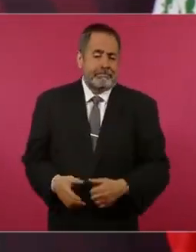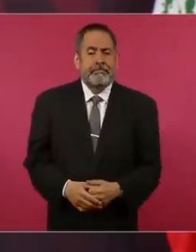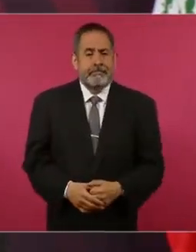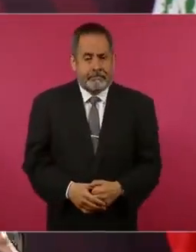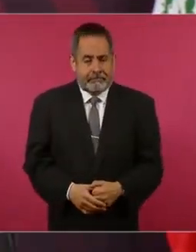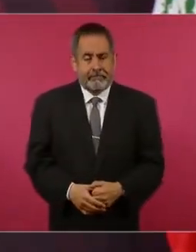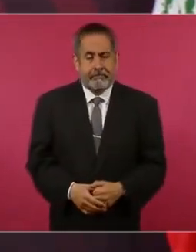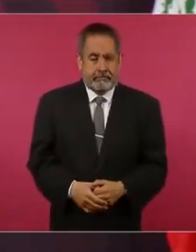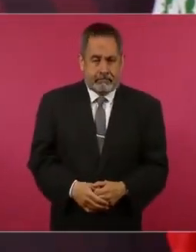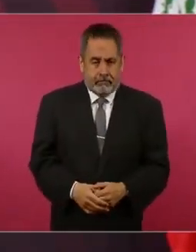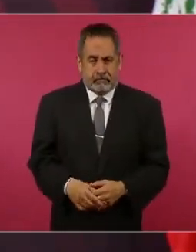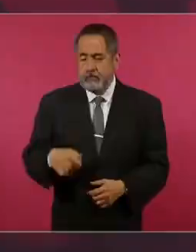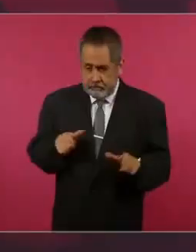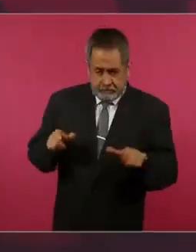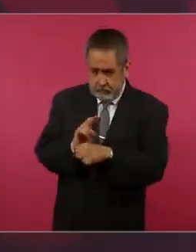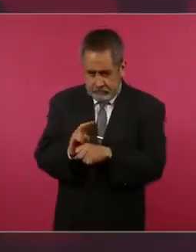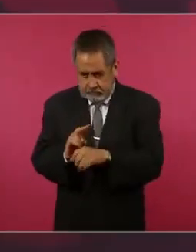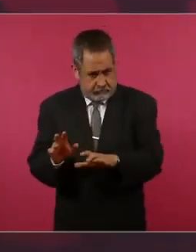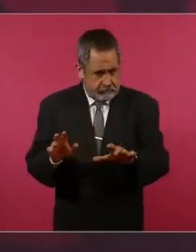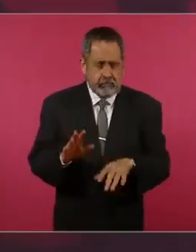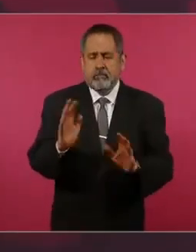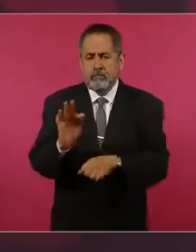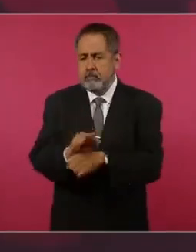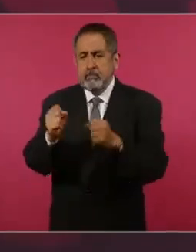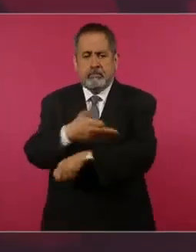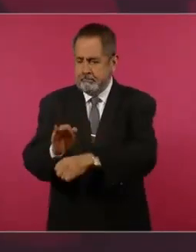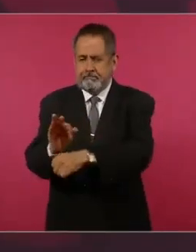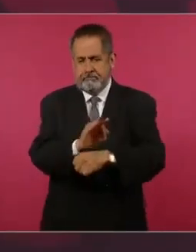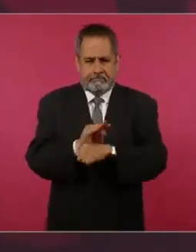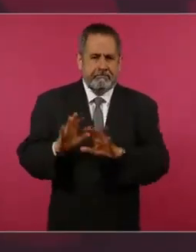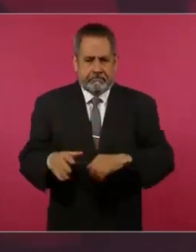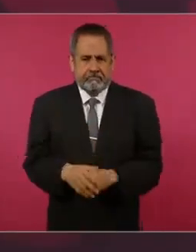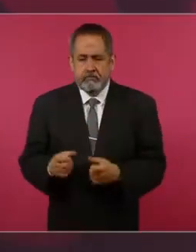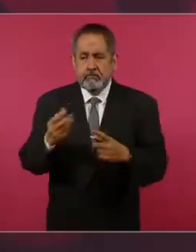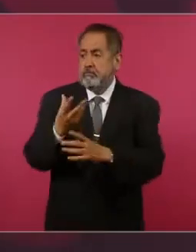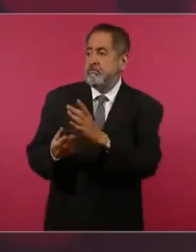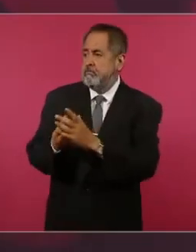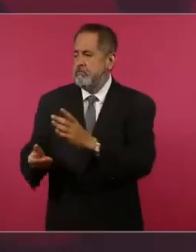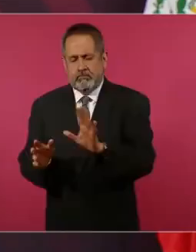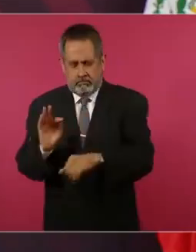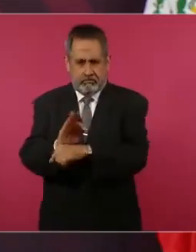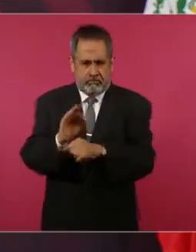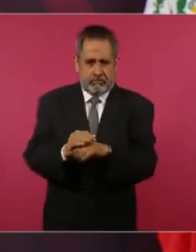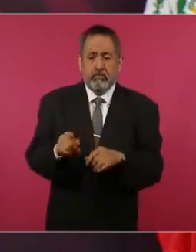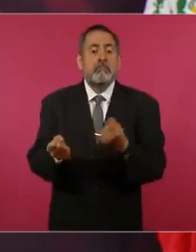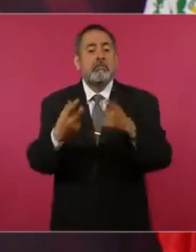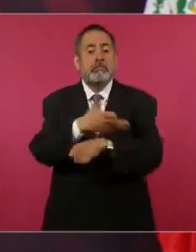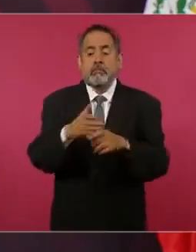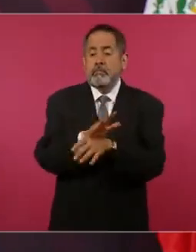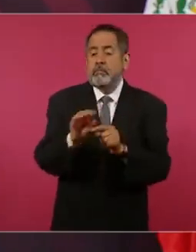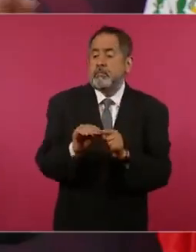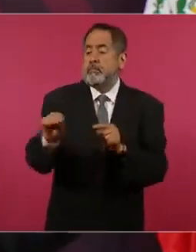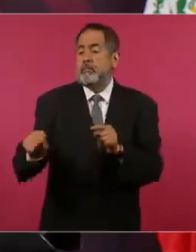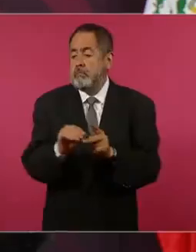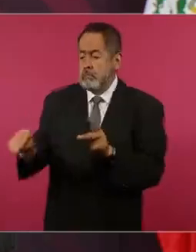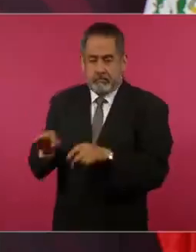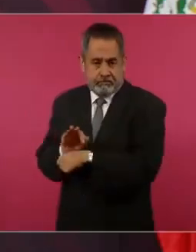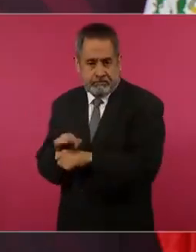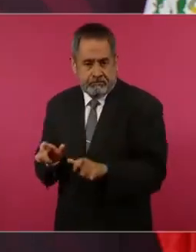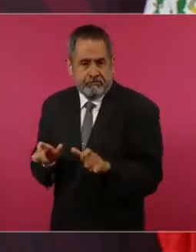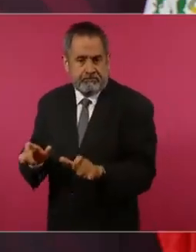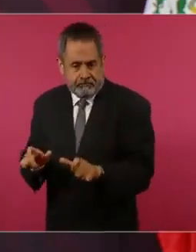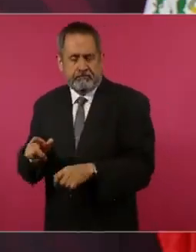Y se logró proteger a muchas familias que salieron a Yajalón, a Petatingo, se les protegió